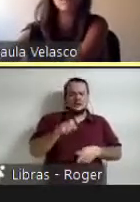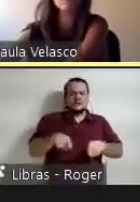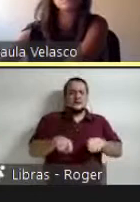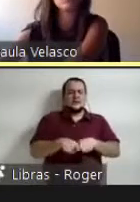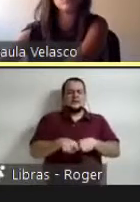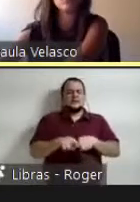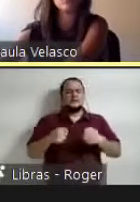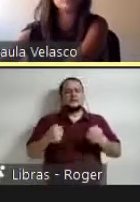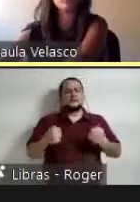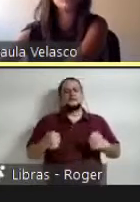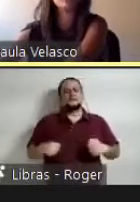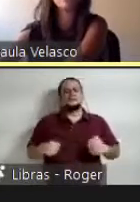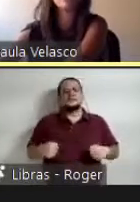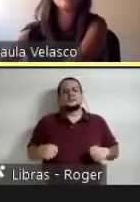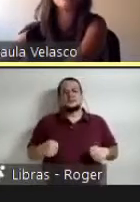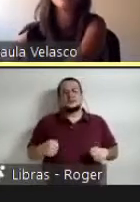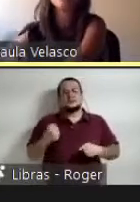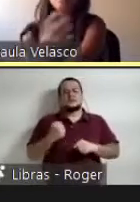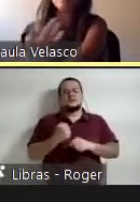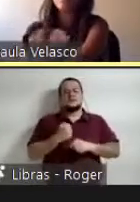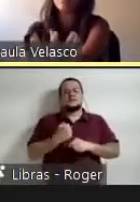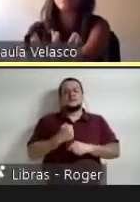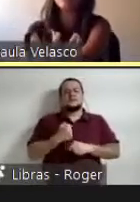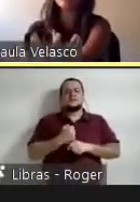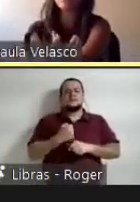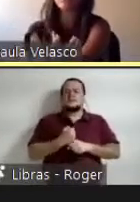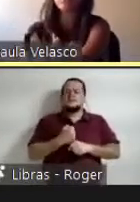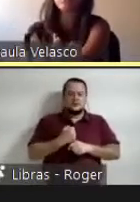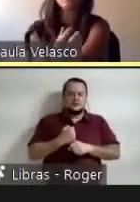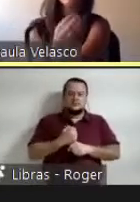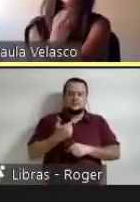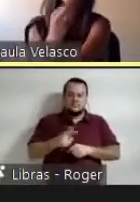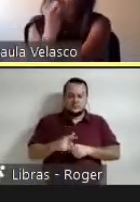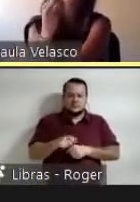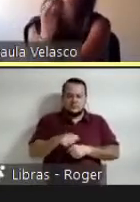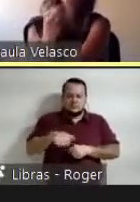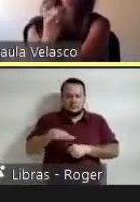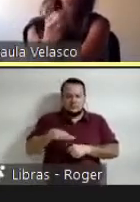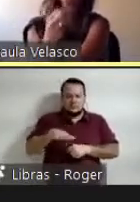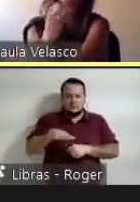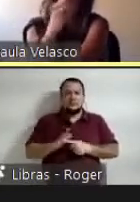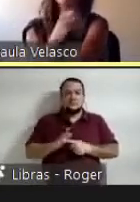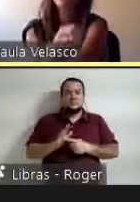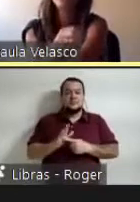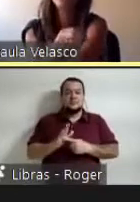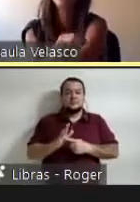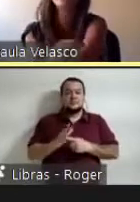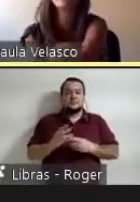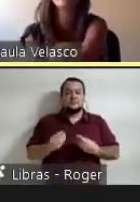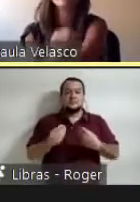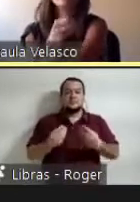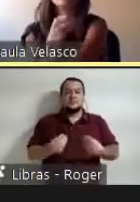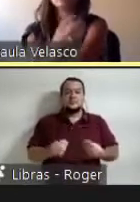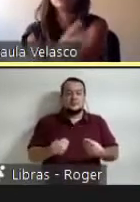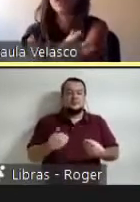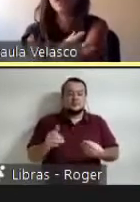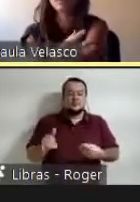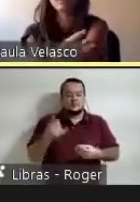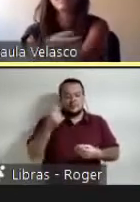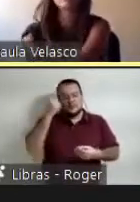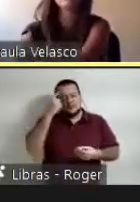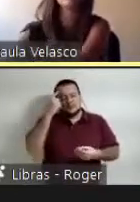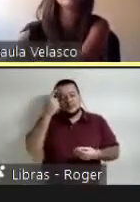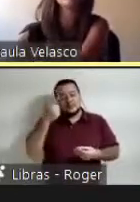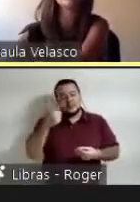en esta zona ofreció la oportunidad de repensar este esquema de circulación con el fin de que el crucero no perdiera su